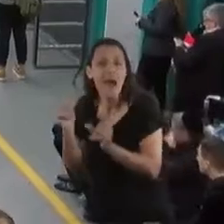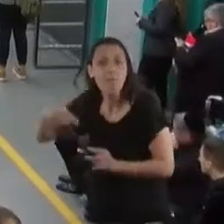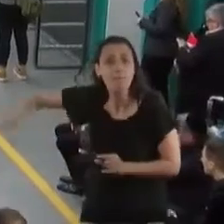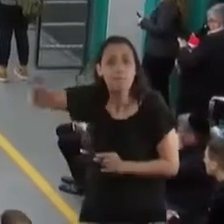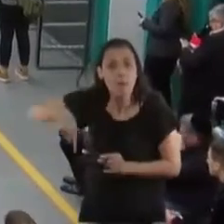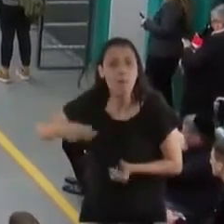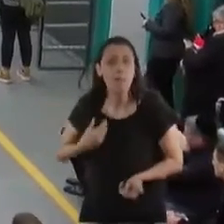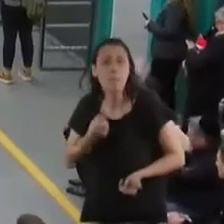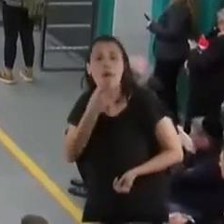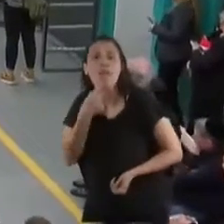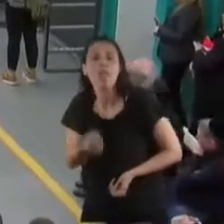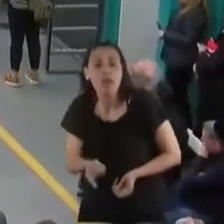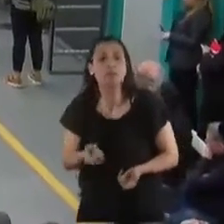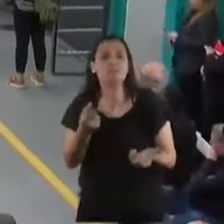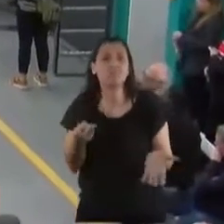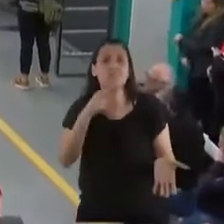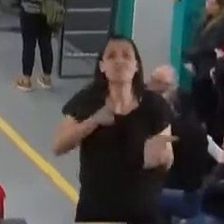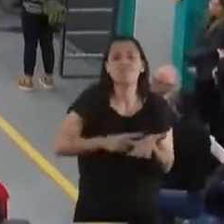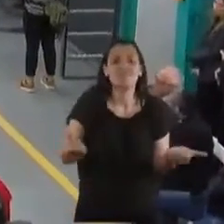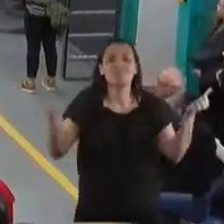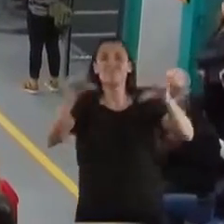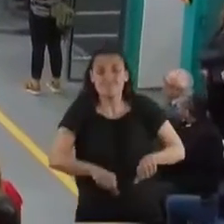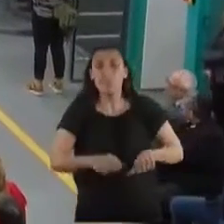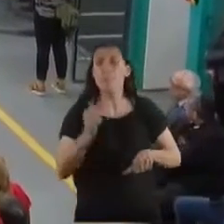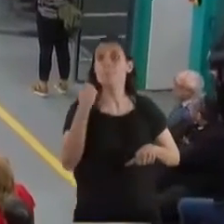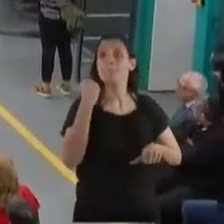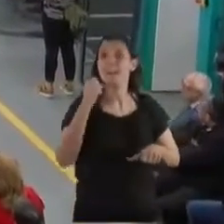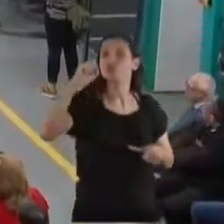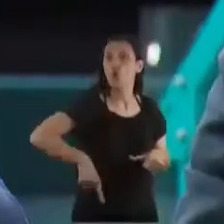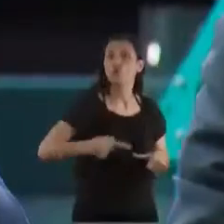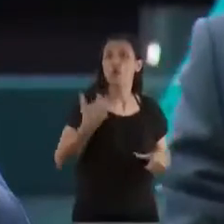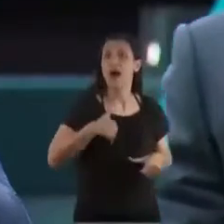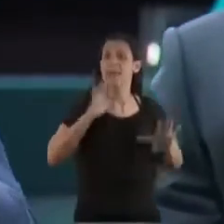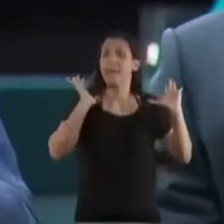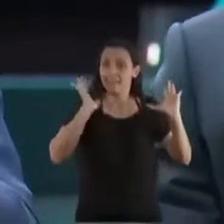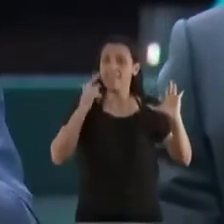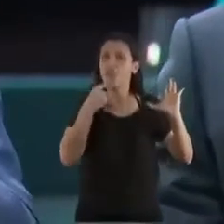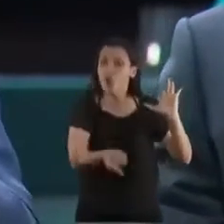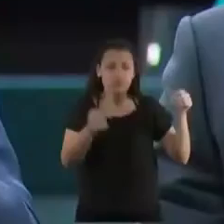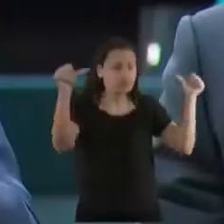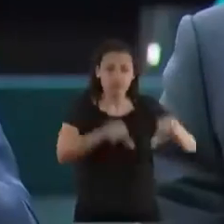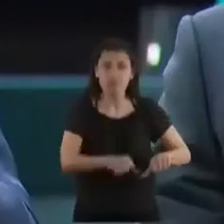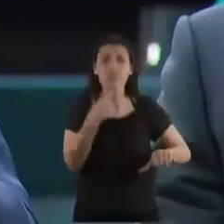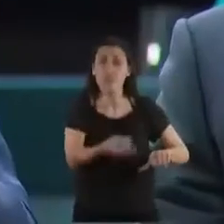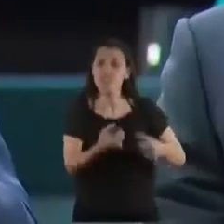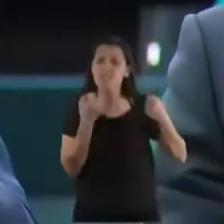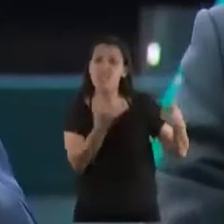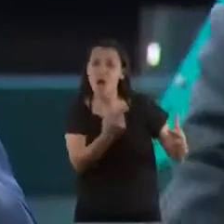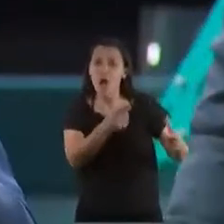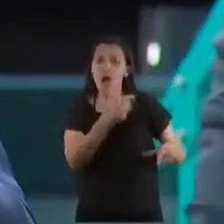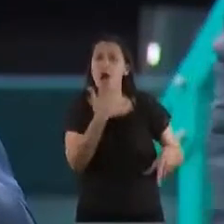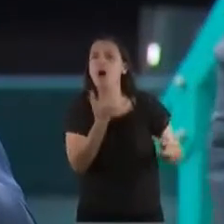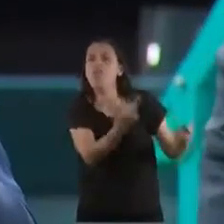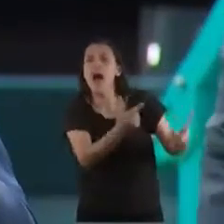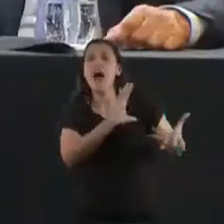que declararon el default de los bonos en pesos argentinos estuvieron generando miedo toda la